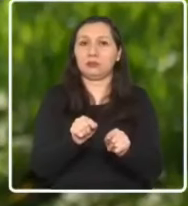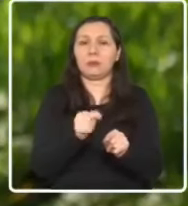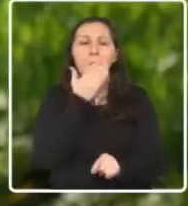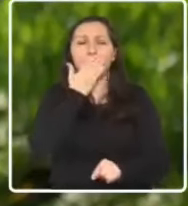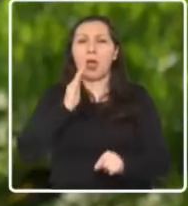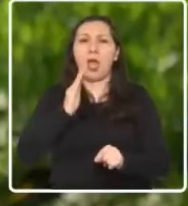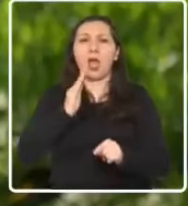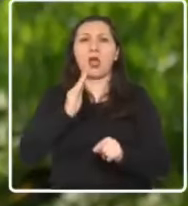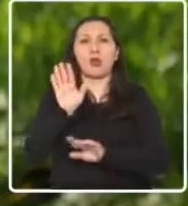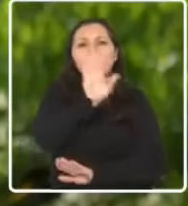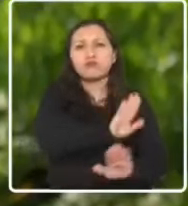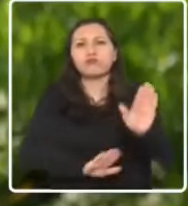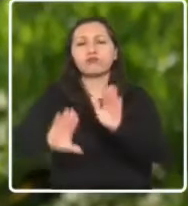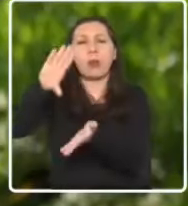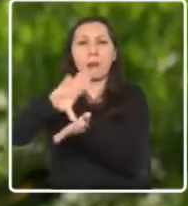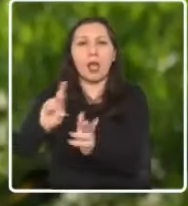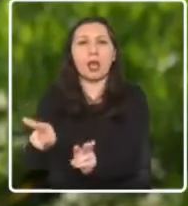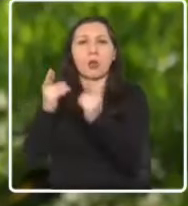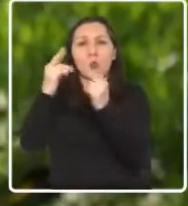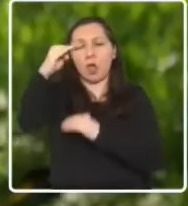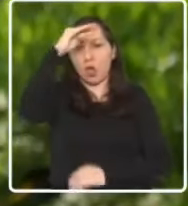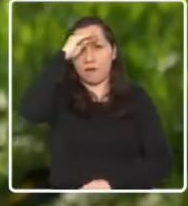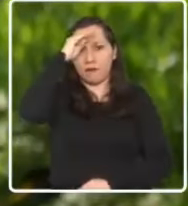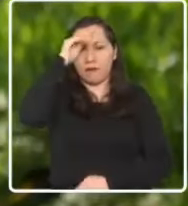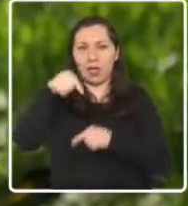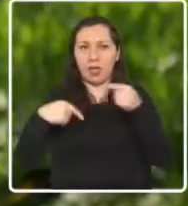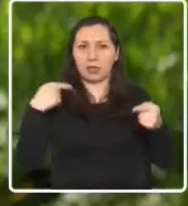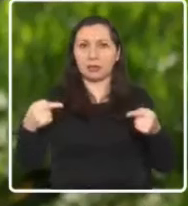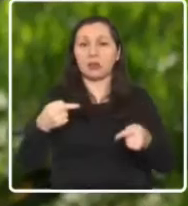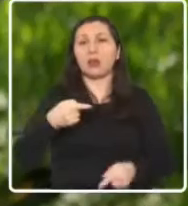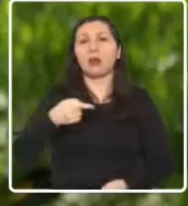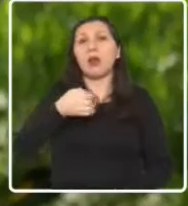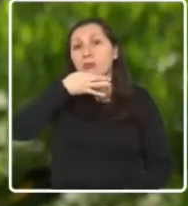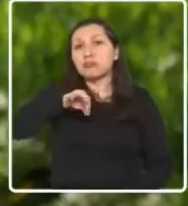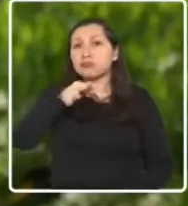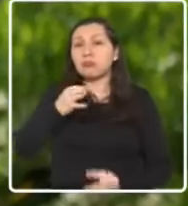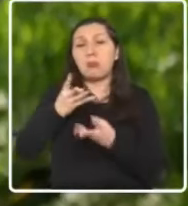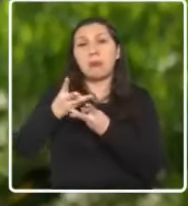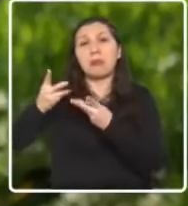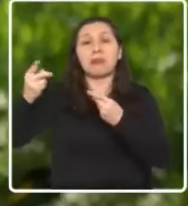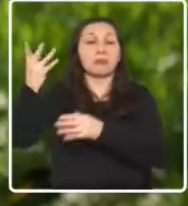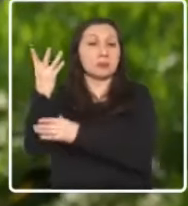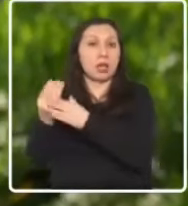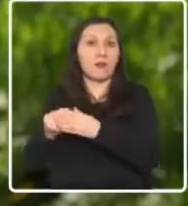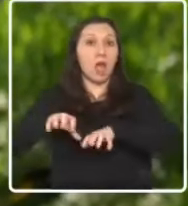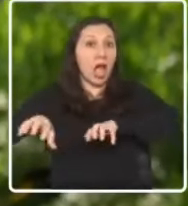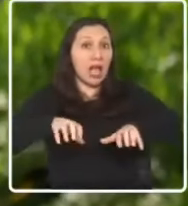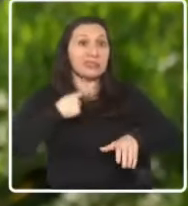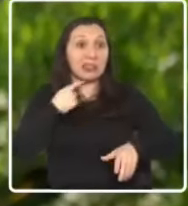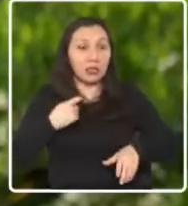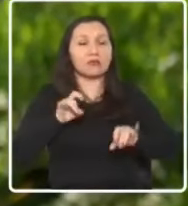es la mejor manera de proteger a nuestro país y de recuperar las confianzas. Los discursos pasan, las acciones quedan.